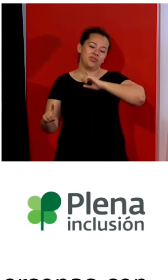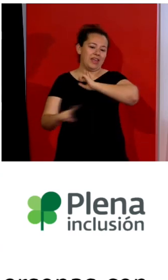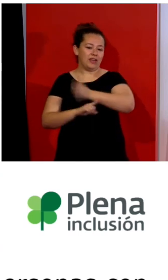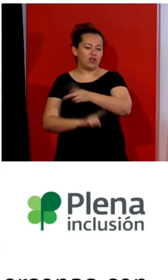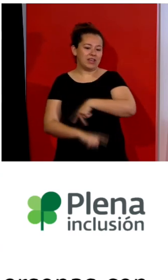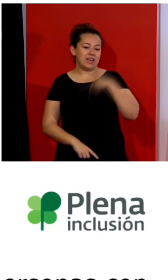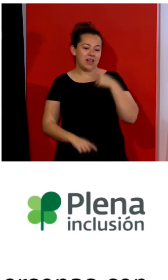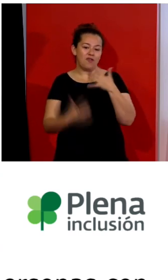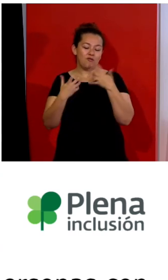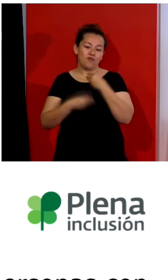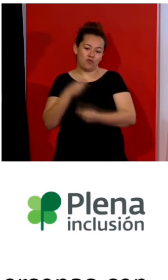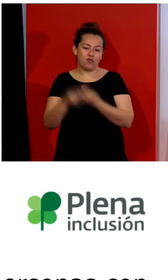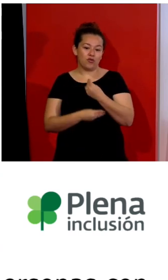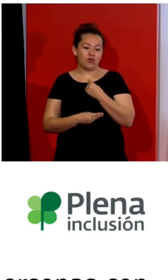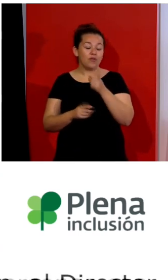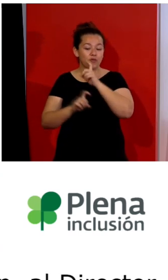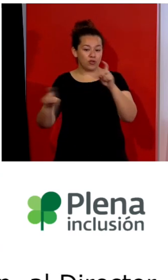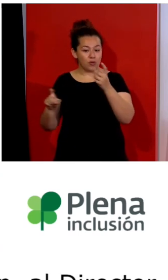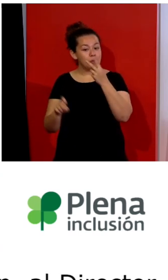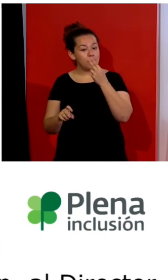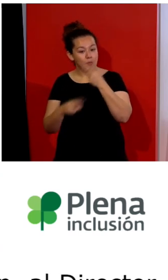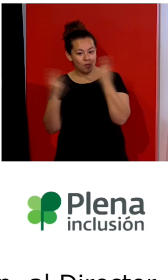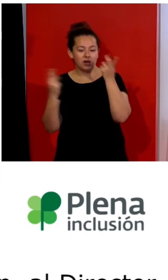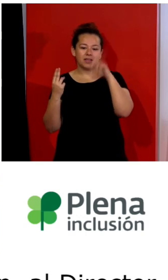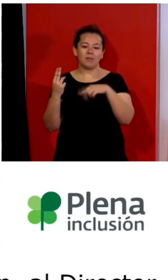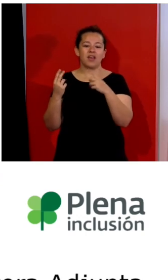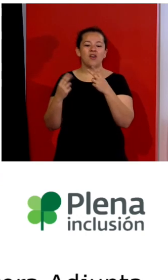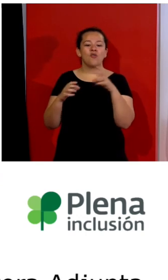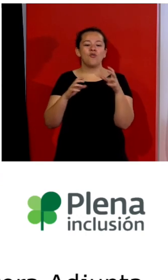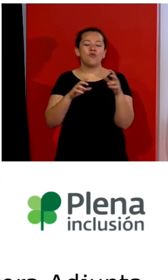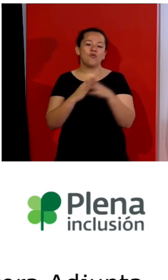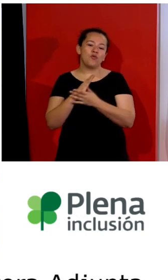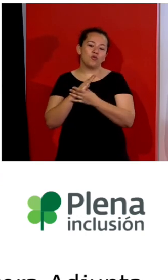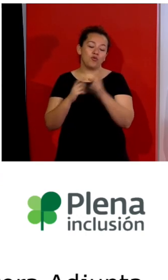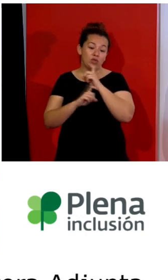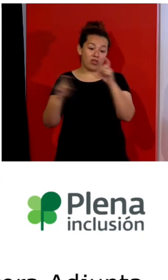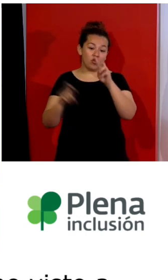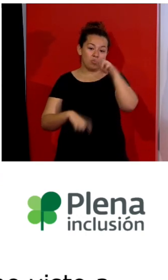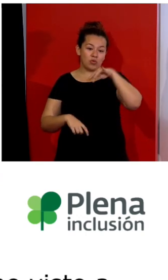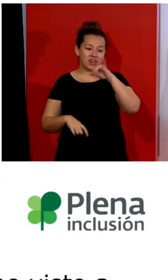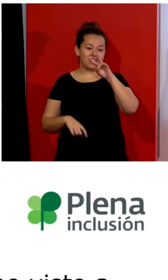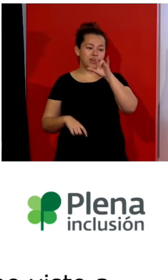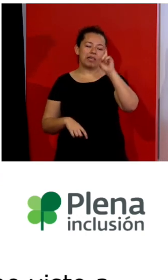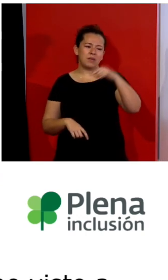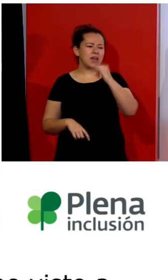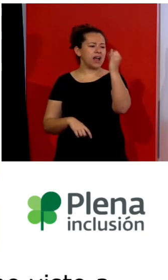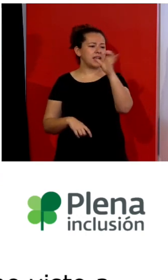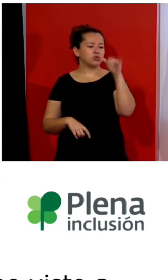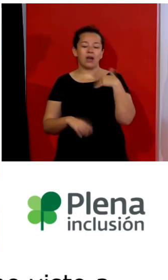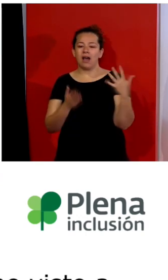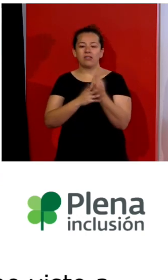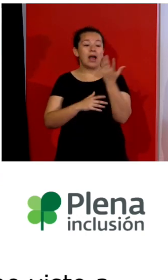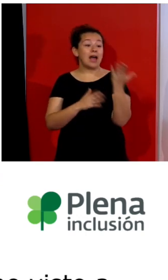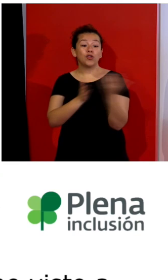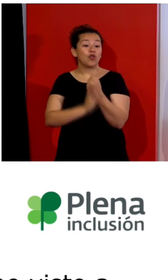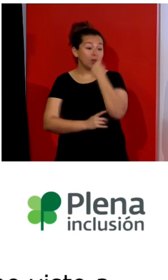Pública, directora adjunta de la Fundación Universia, también he visto por allí a Jesús, lo he saludado antes, a todos los representantes de las administraciones públicas, que